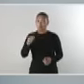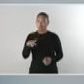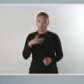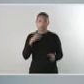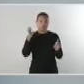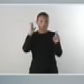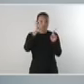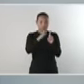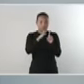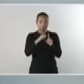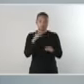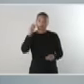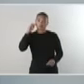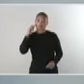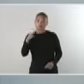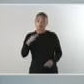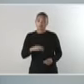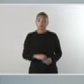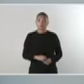miren